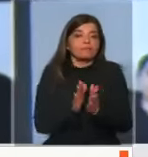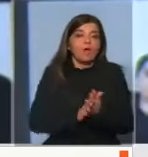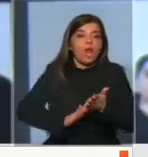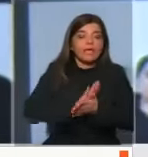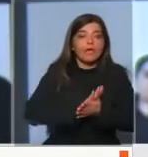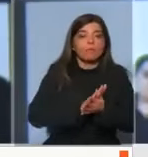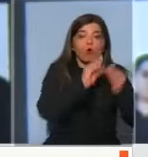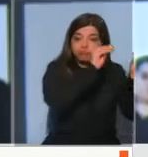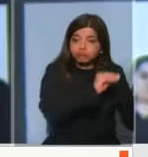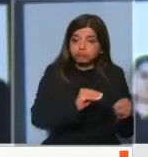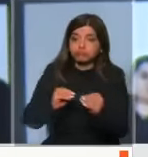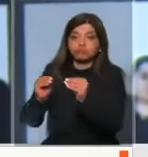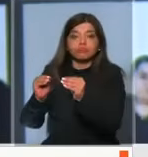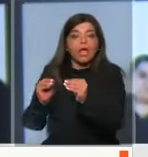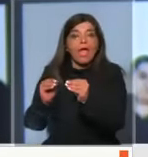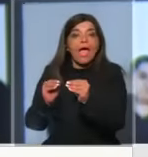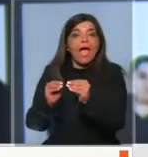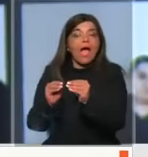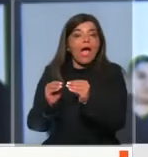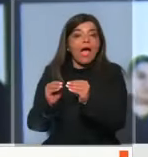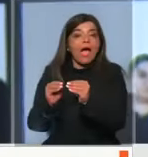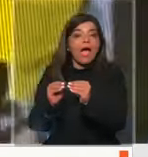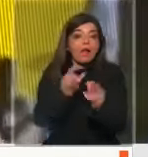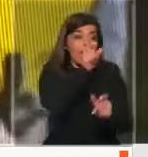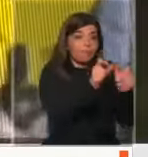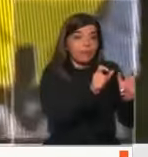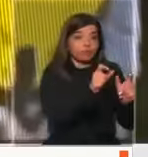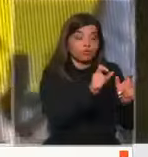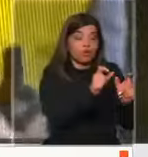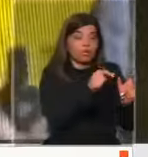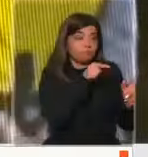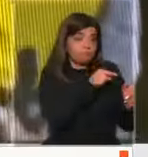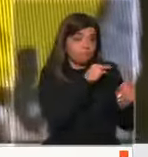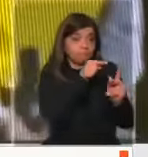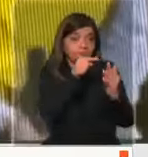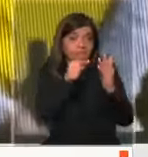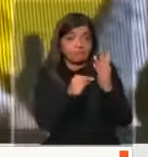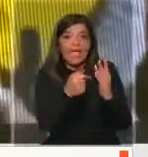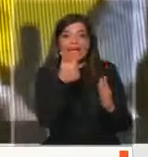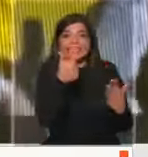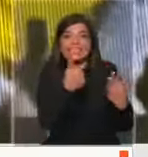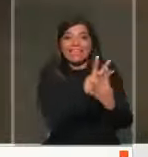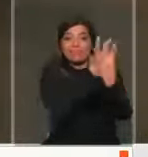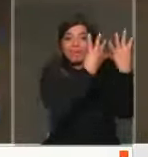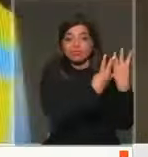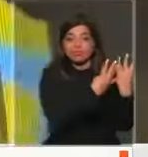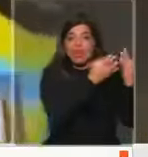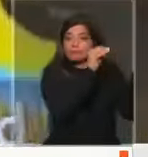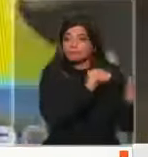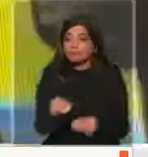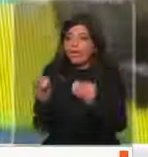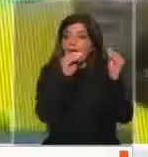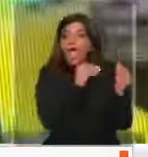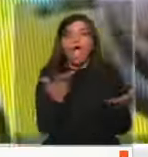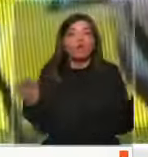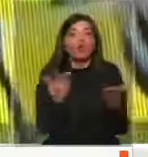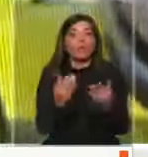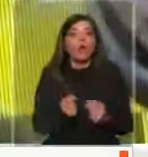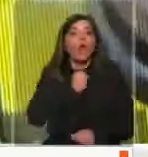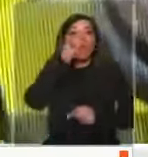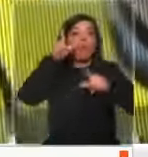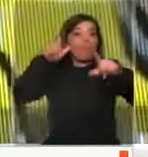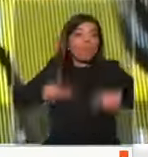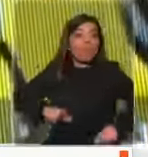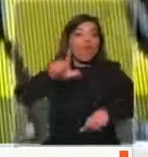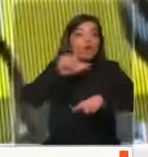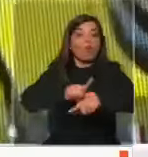trasladar a los distintos acusados que están en 6 distintas prisiones de nuestro país. Segundo, ¿qué sala de acá de Arica